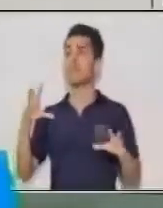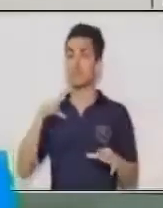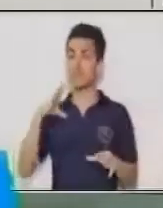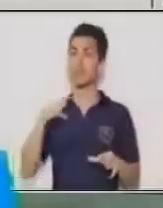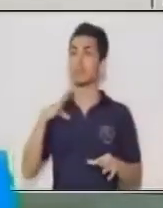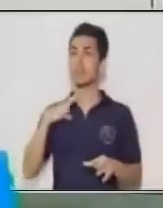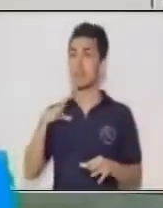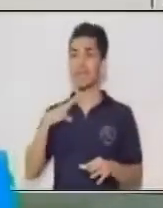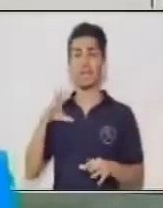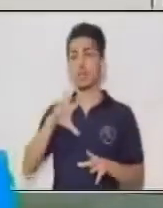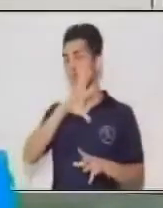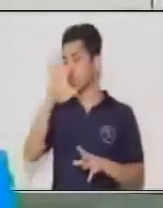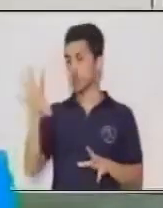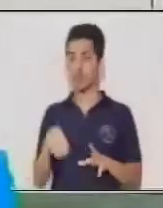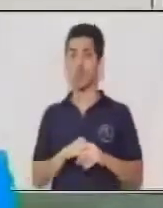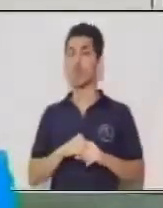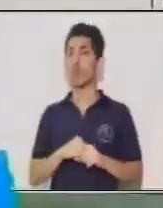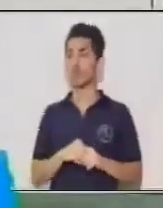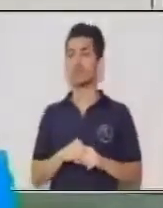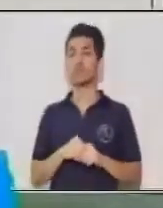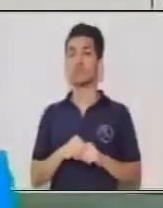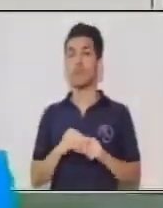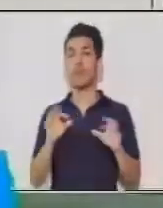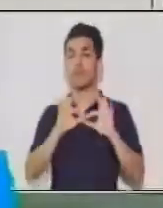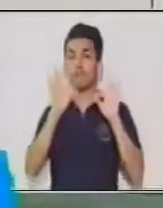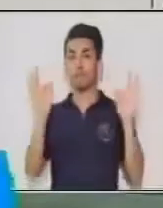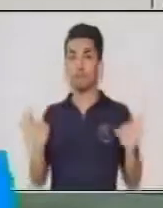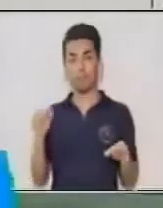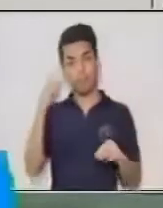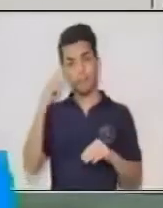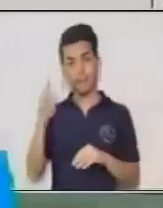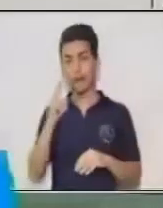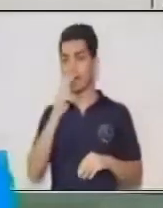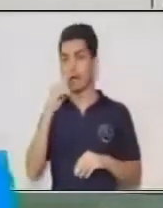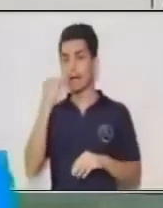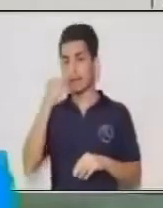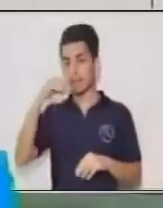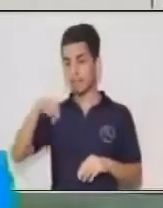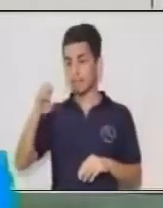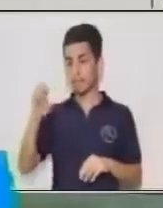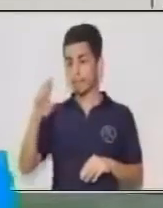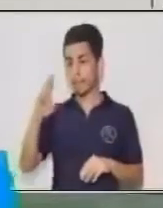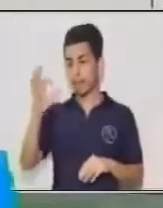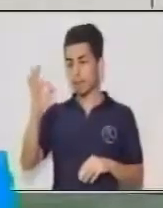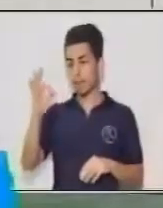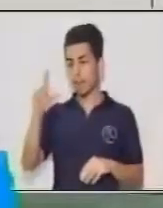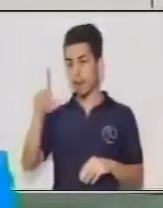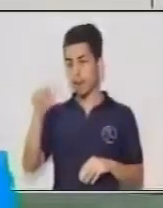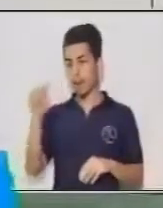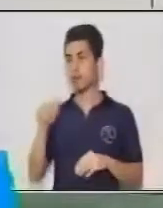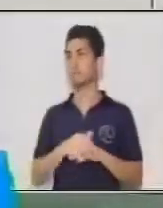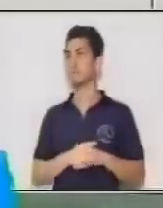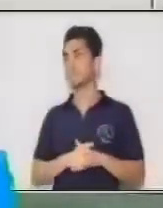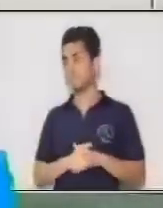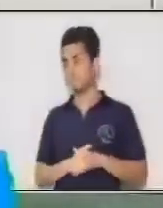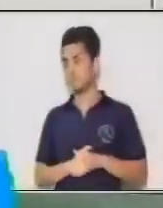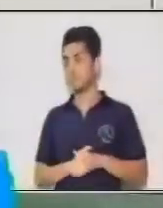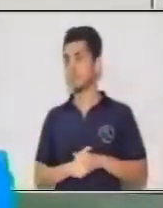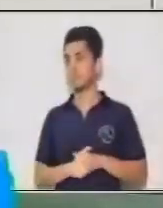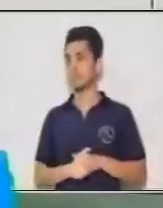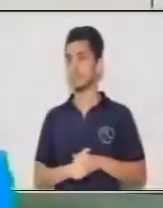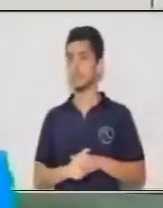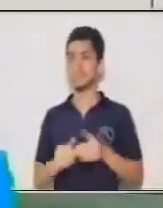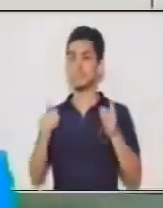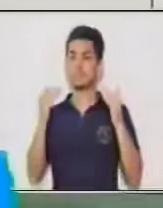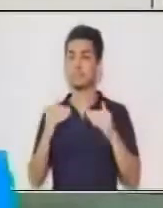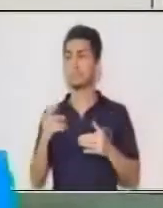tiene toda la forma y todas las características de una hipérbola. ¿Sí? Ok. Ahora